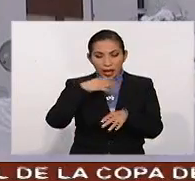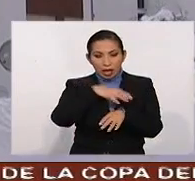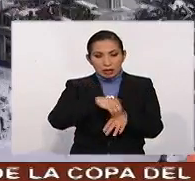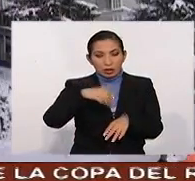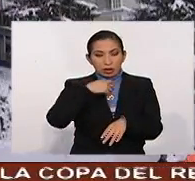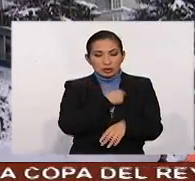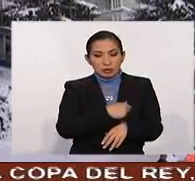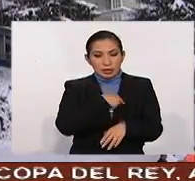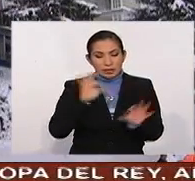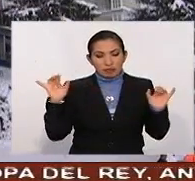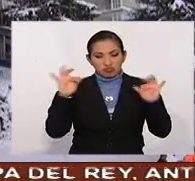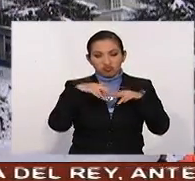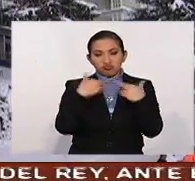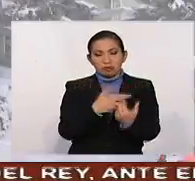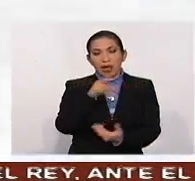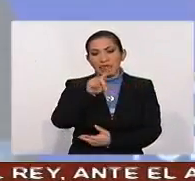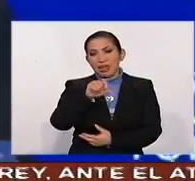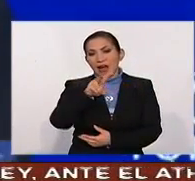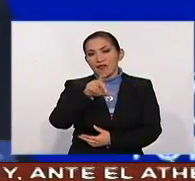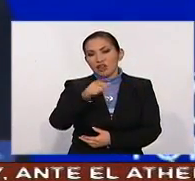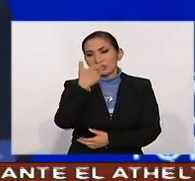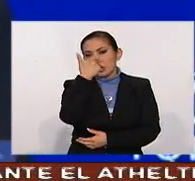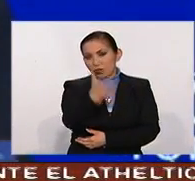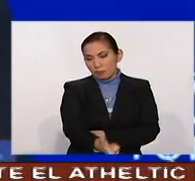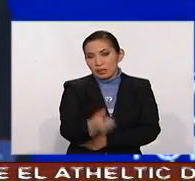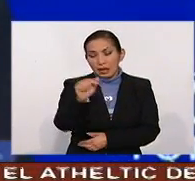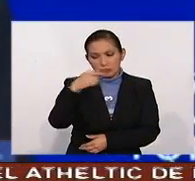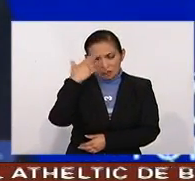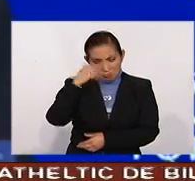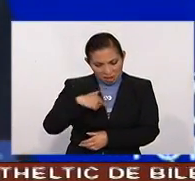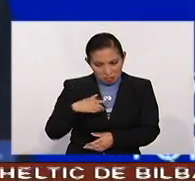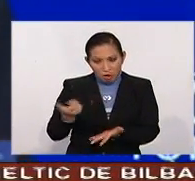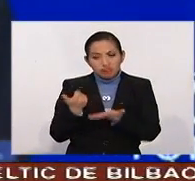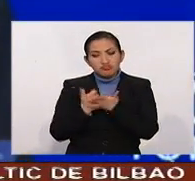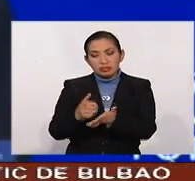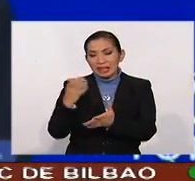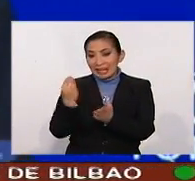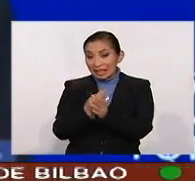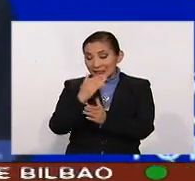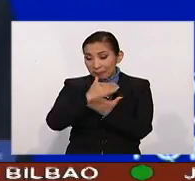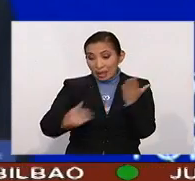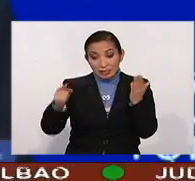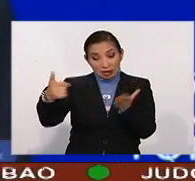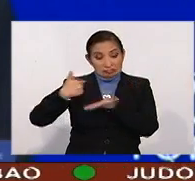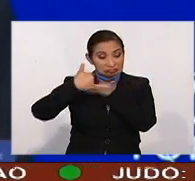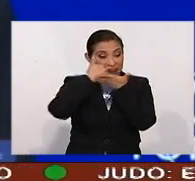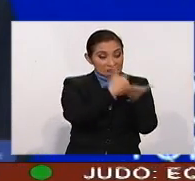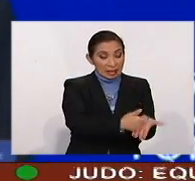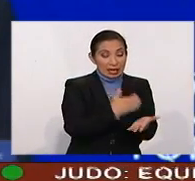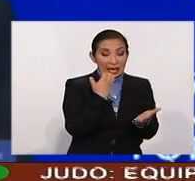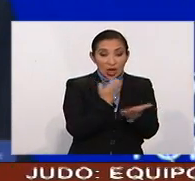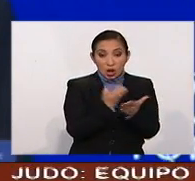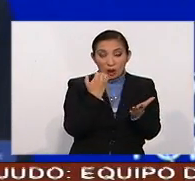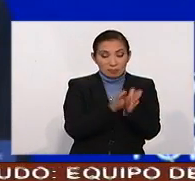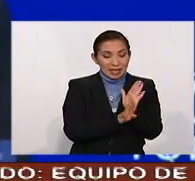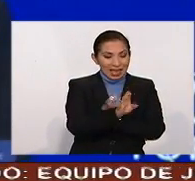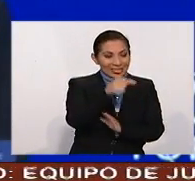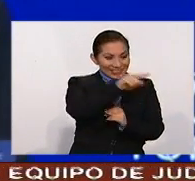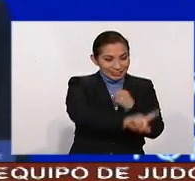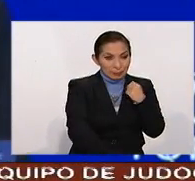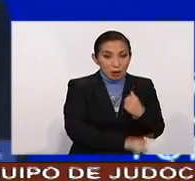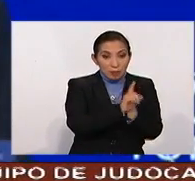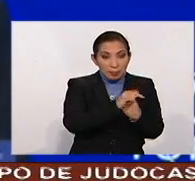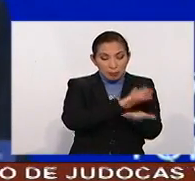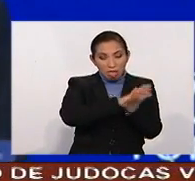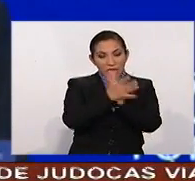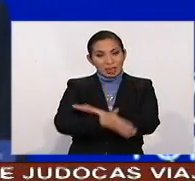el Foro Económico Mundial de Davos. Sabemos que es la llave de la clase media en nuestras economías. Es lo que nos va a permitir pasar de la crisis a